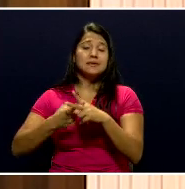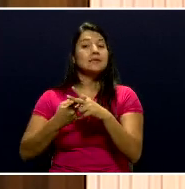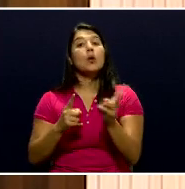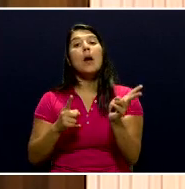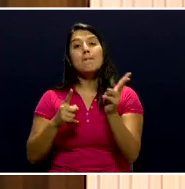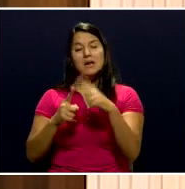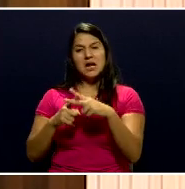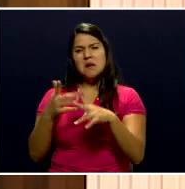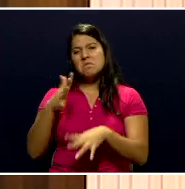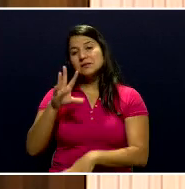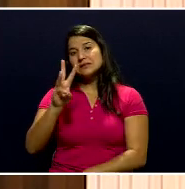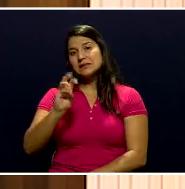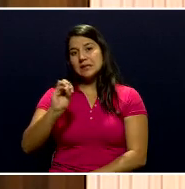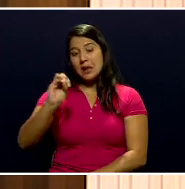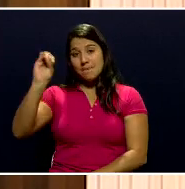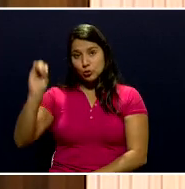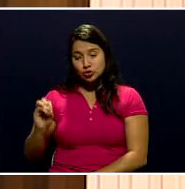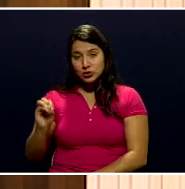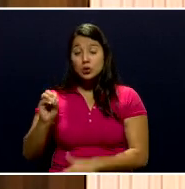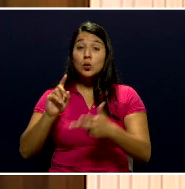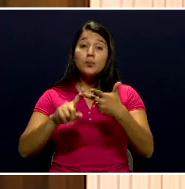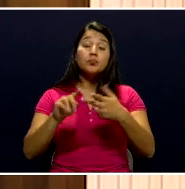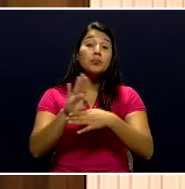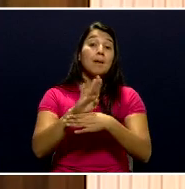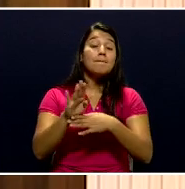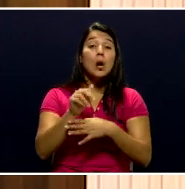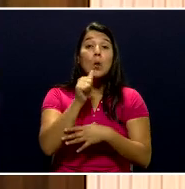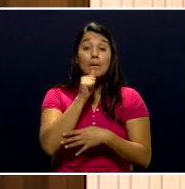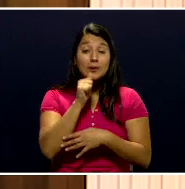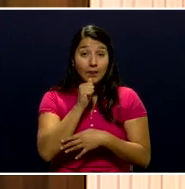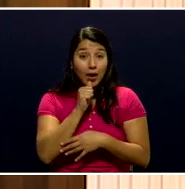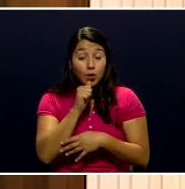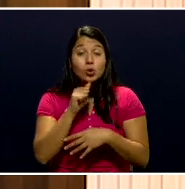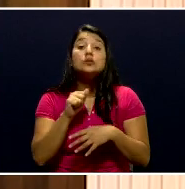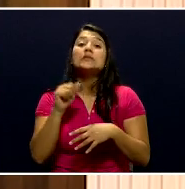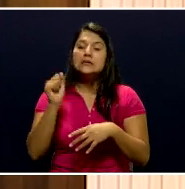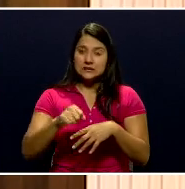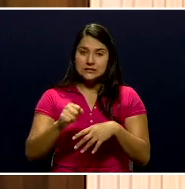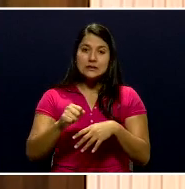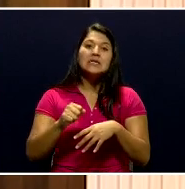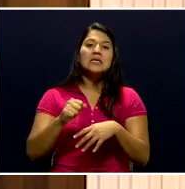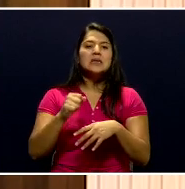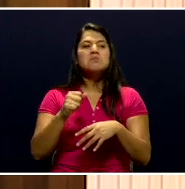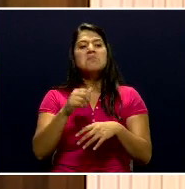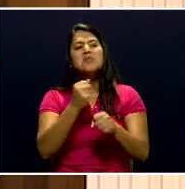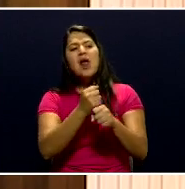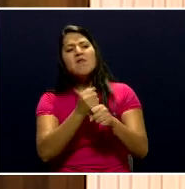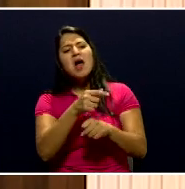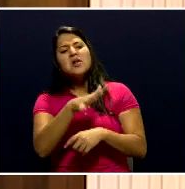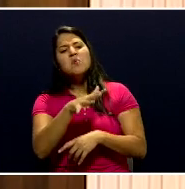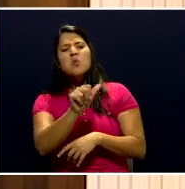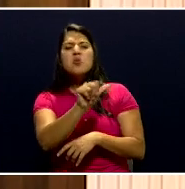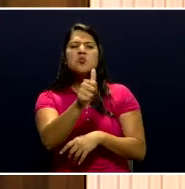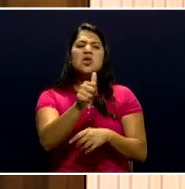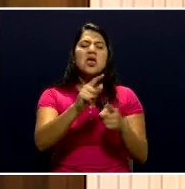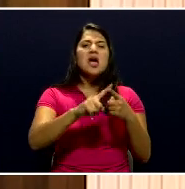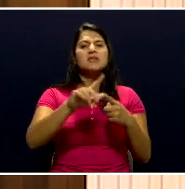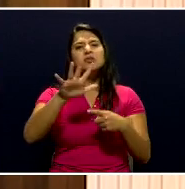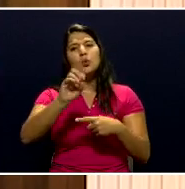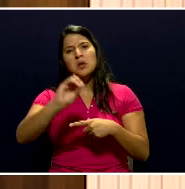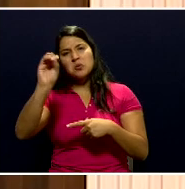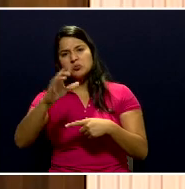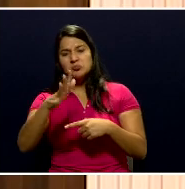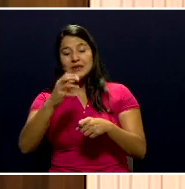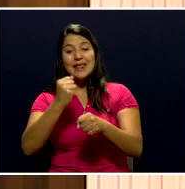¿verdad? En un 60%. Los bancos privados están teletrabajando entre un 10 y un 50%. En el